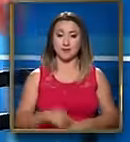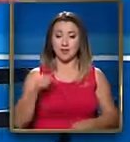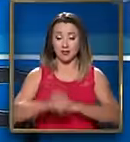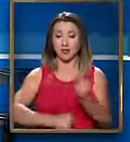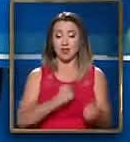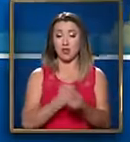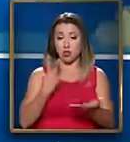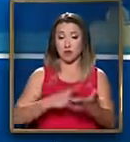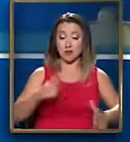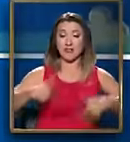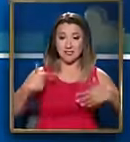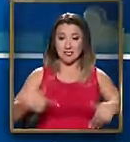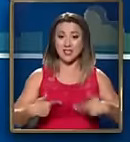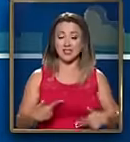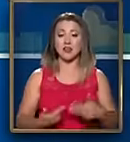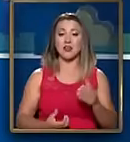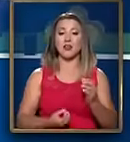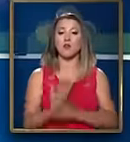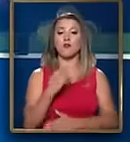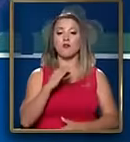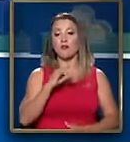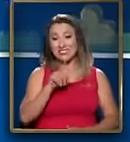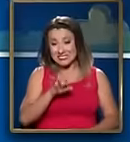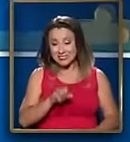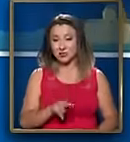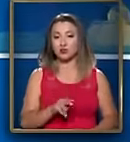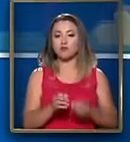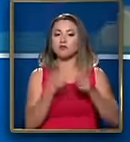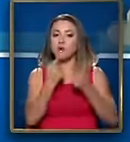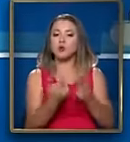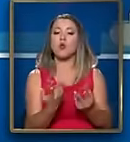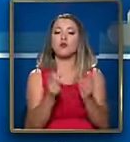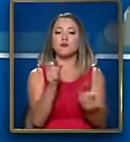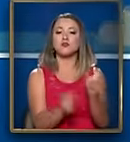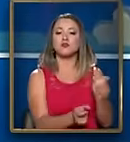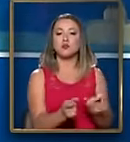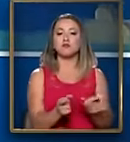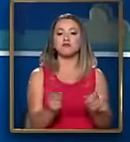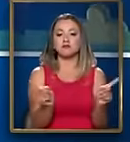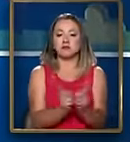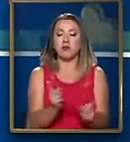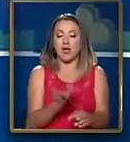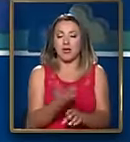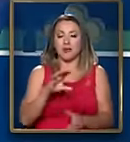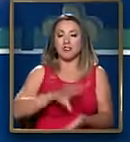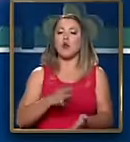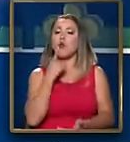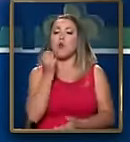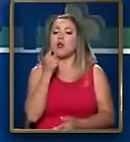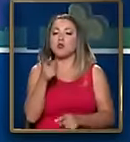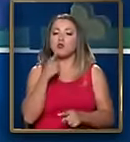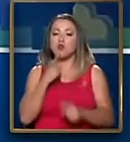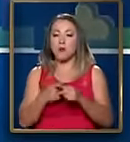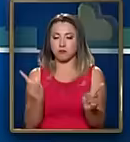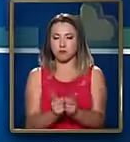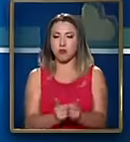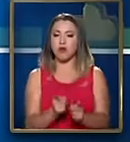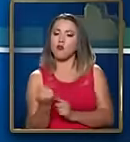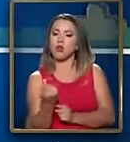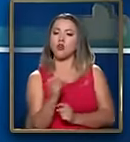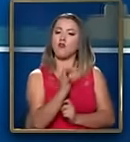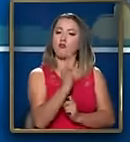Este año 2017 vamos a tener un nuevo censo, que solamente un censo abreviado, que trae solamente 2 preguntas. ¿Cuál es tu nombre? Y tú diste boleto,